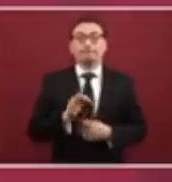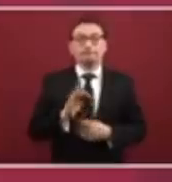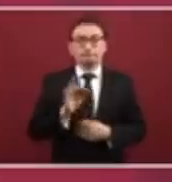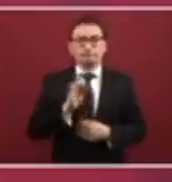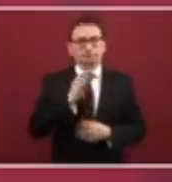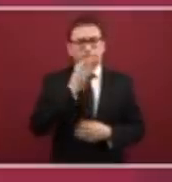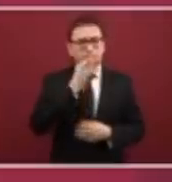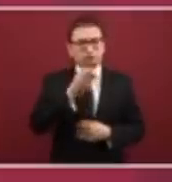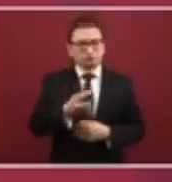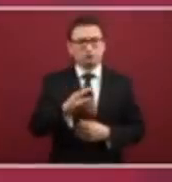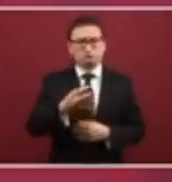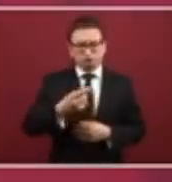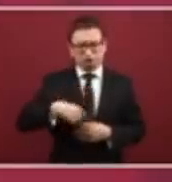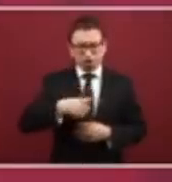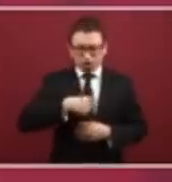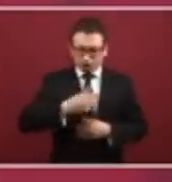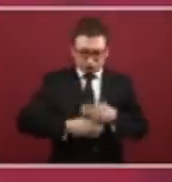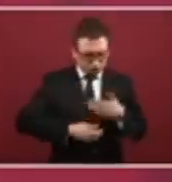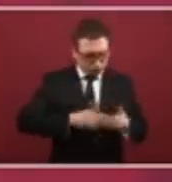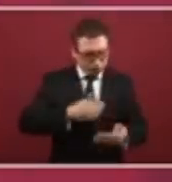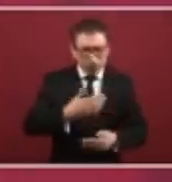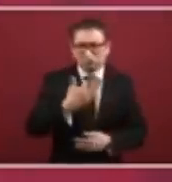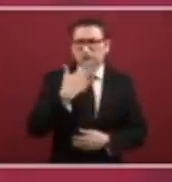comentarles que vamos muy bien,